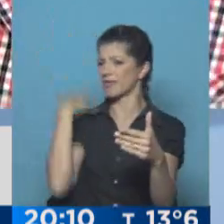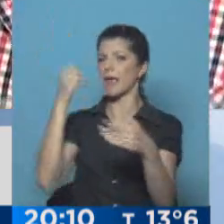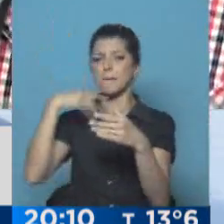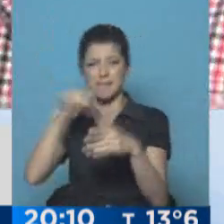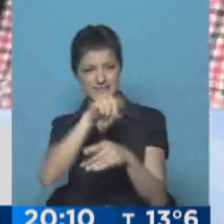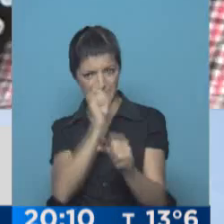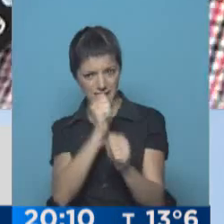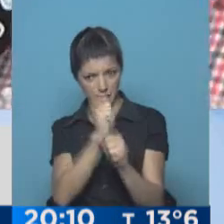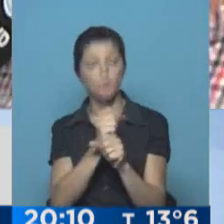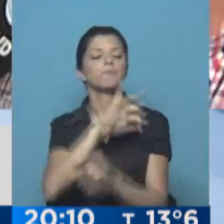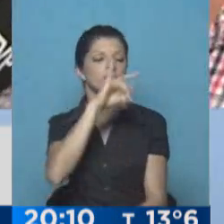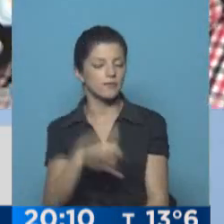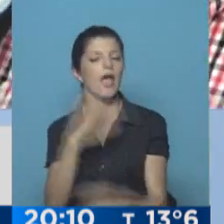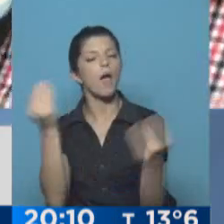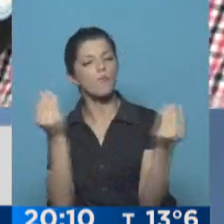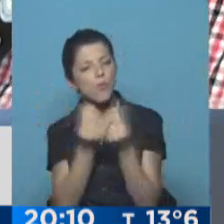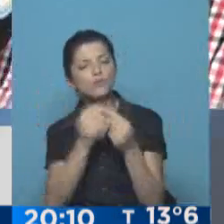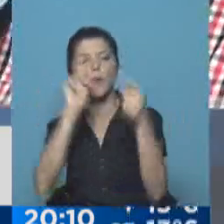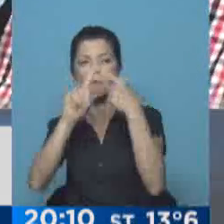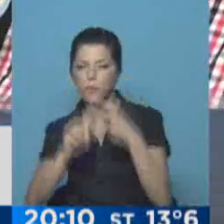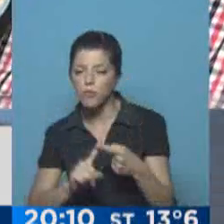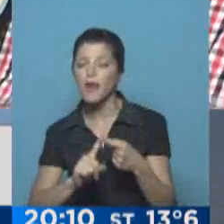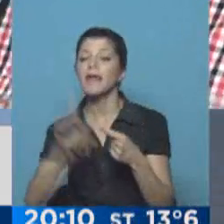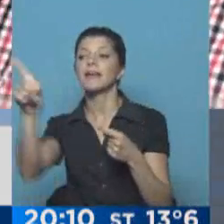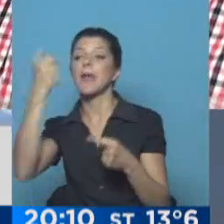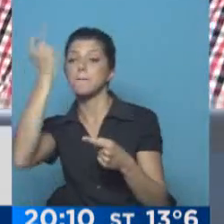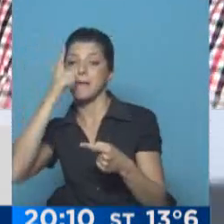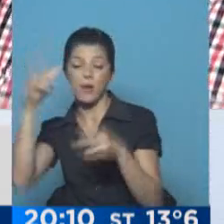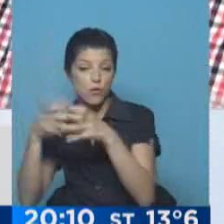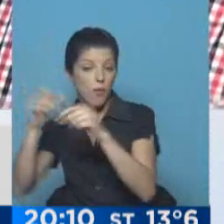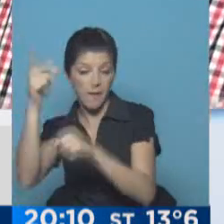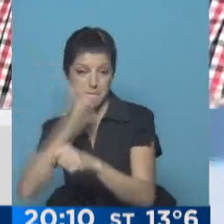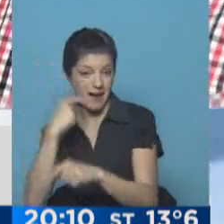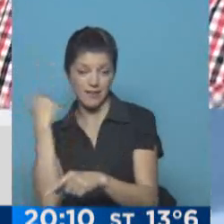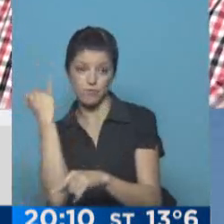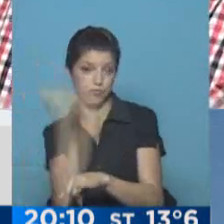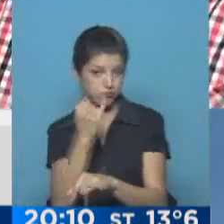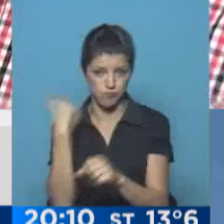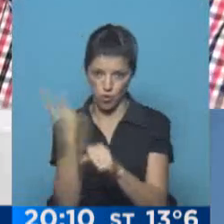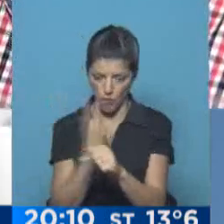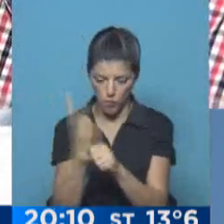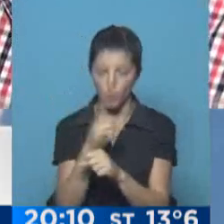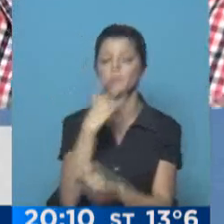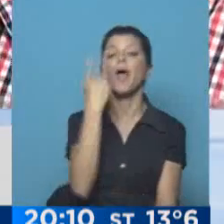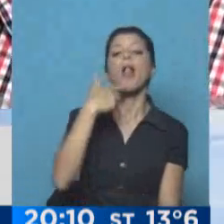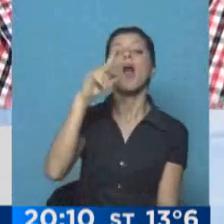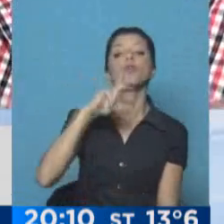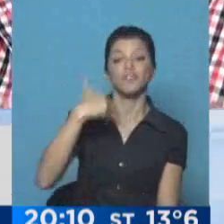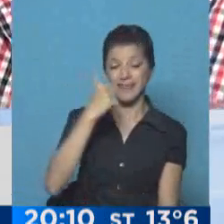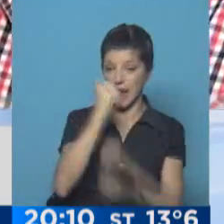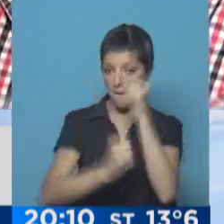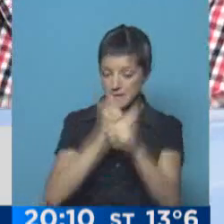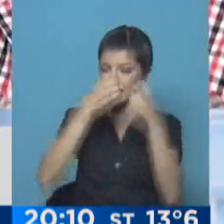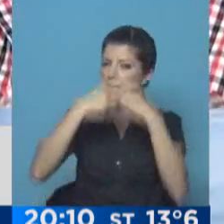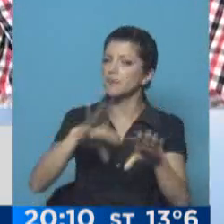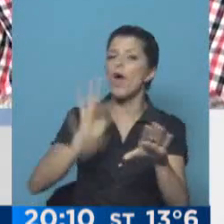actividad. Hay una serie de similitudes que además el macrismo tampoco ha podido contestar. La usina, como investigó Nicolás, comenzó